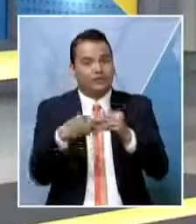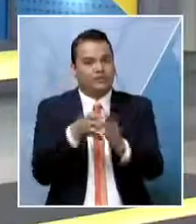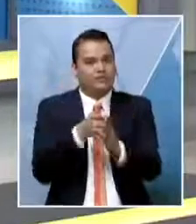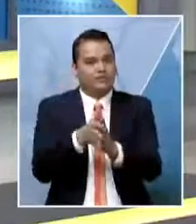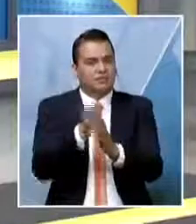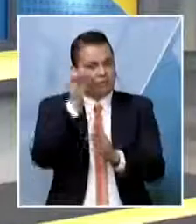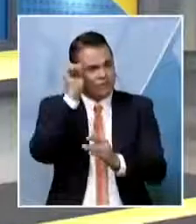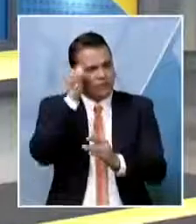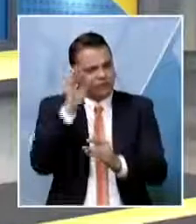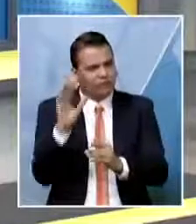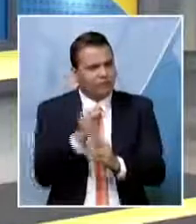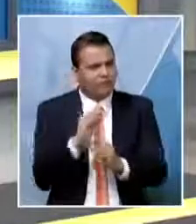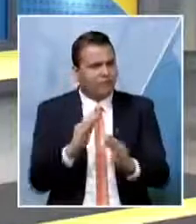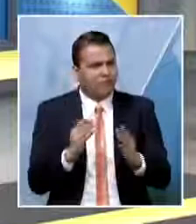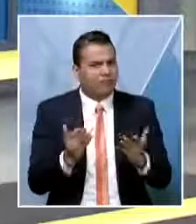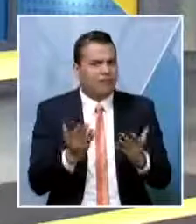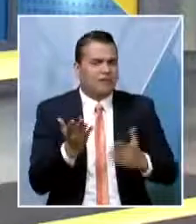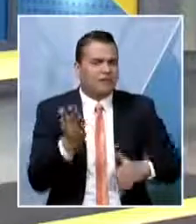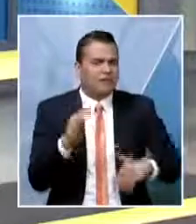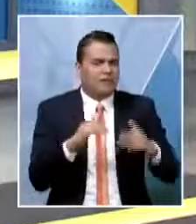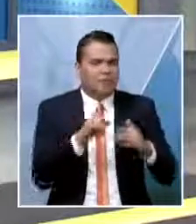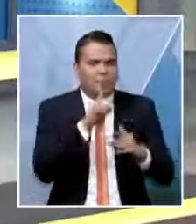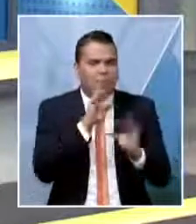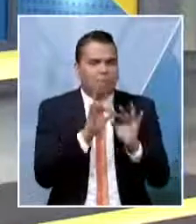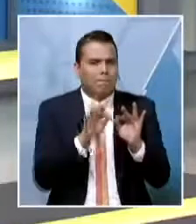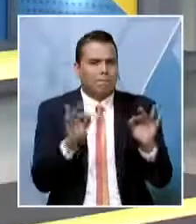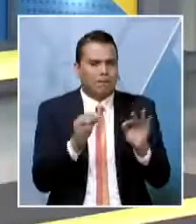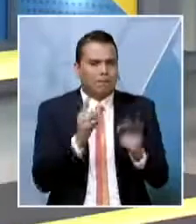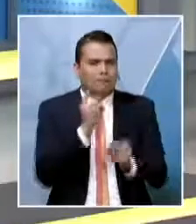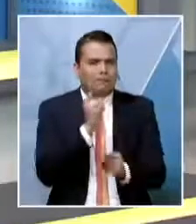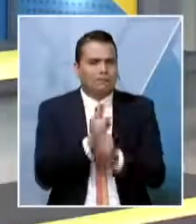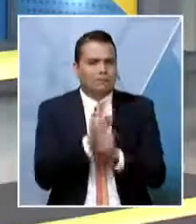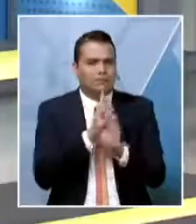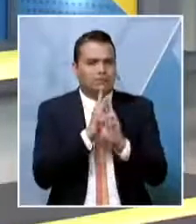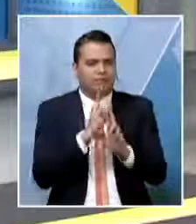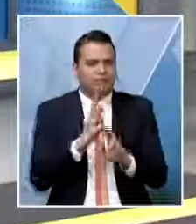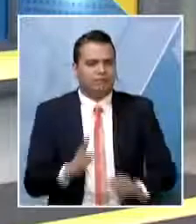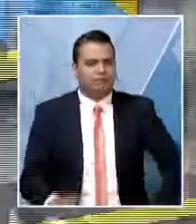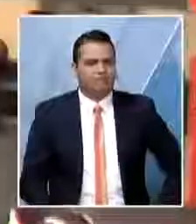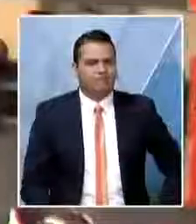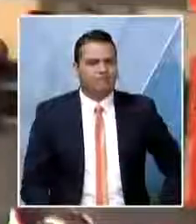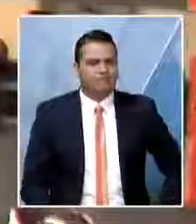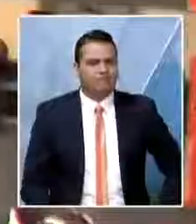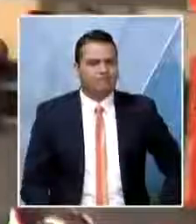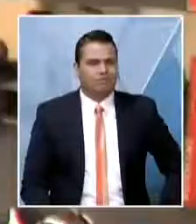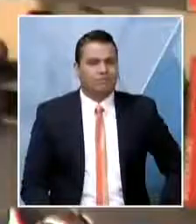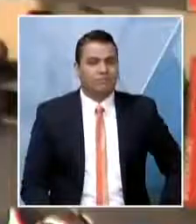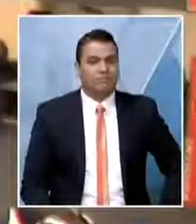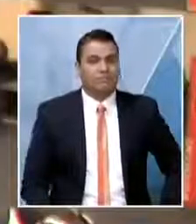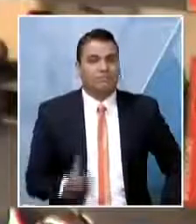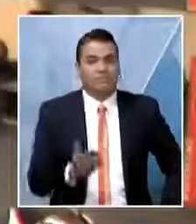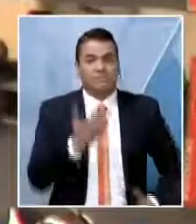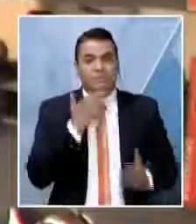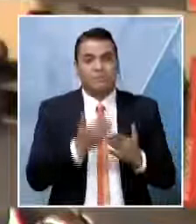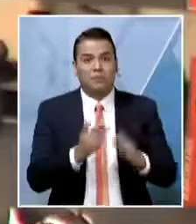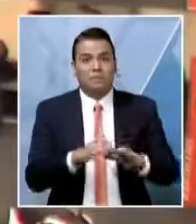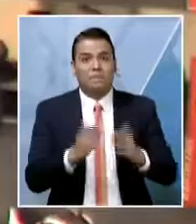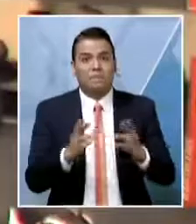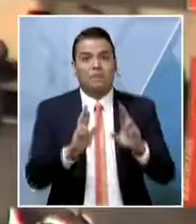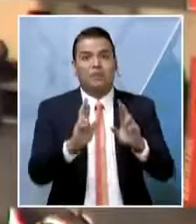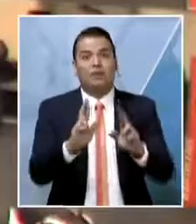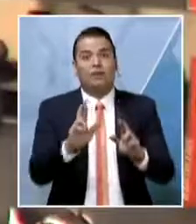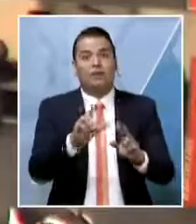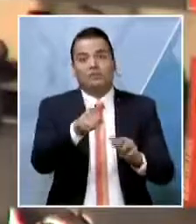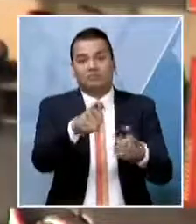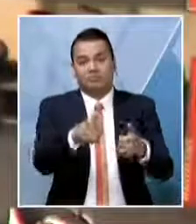mediante. Pero antes recuerde, a veces el silencio es una gran respuesta. Buenas tardes, Gatico. Espero que estés muy bien,